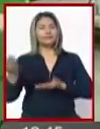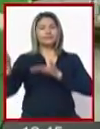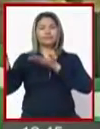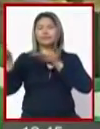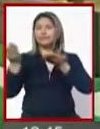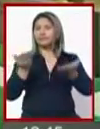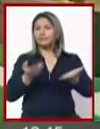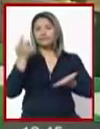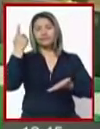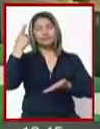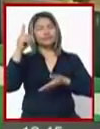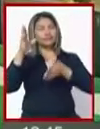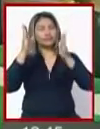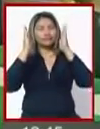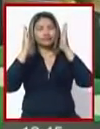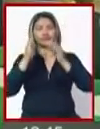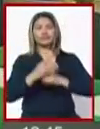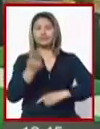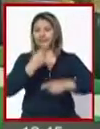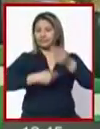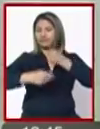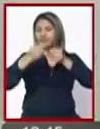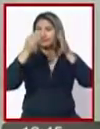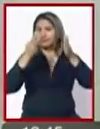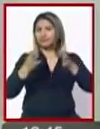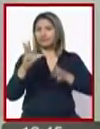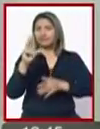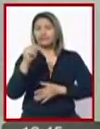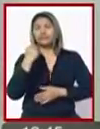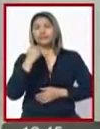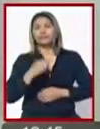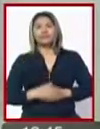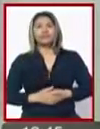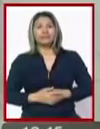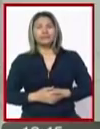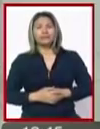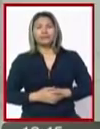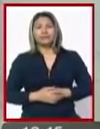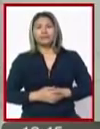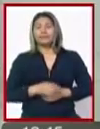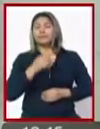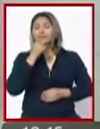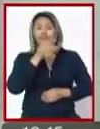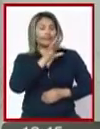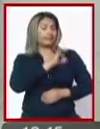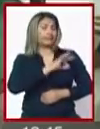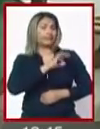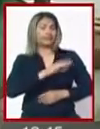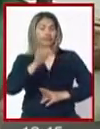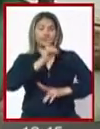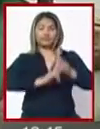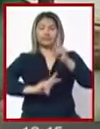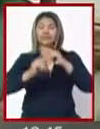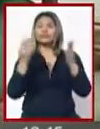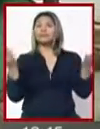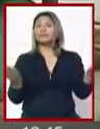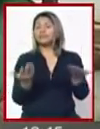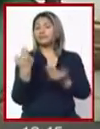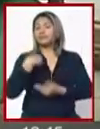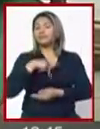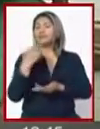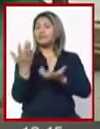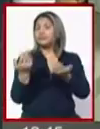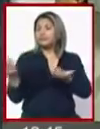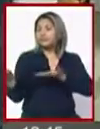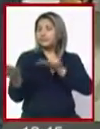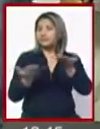bienvenido para poder atender. Los comerciantes en sí no somos este, sino el que está beneficiado es el pueblo, donde nosotros queremos servir